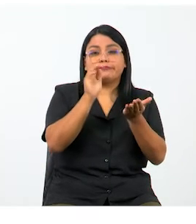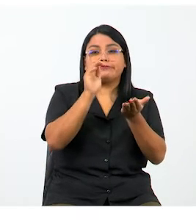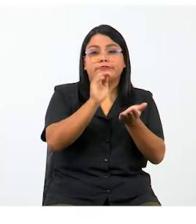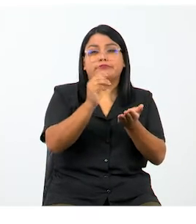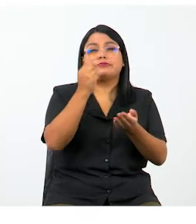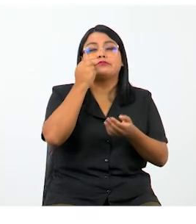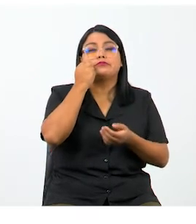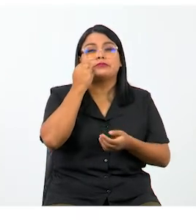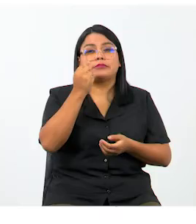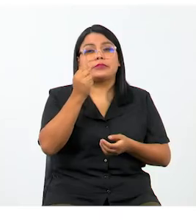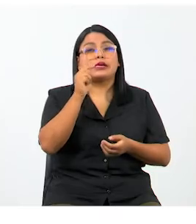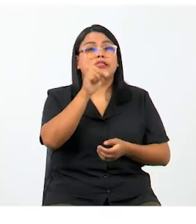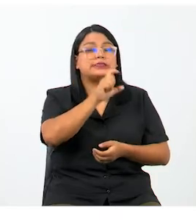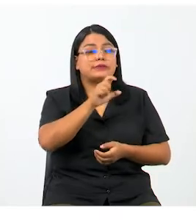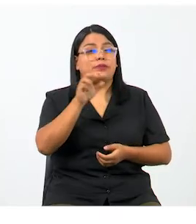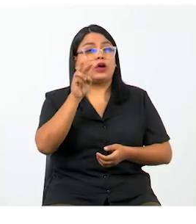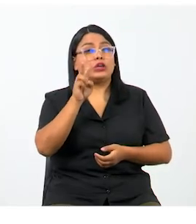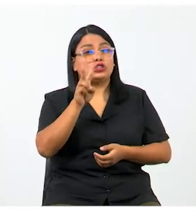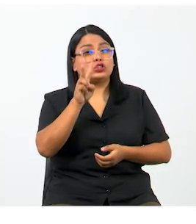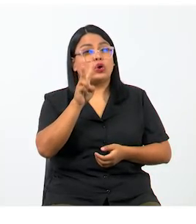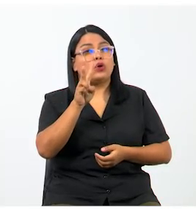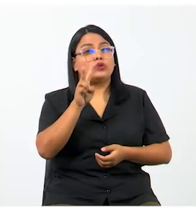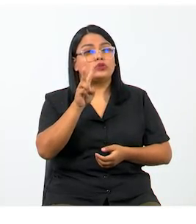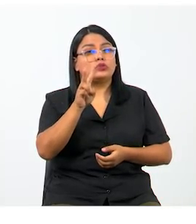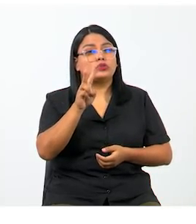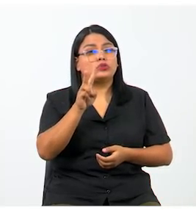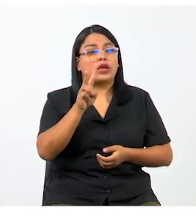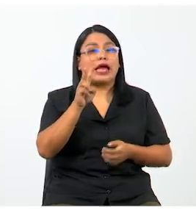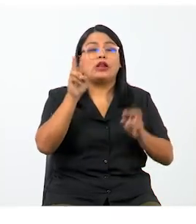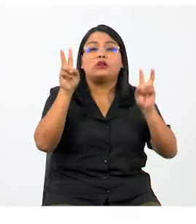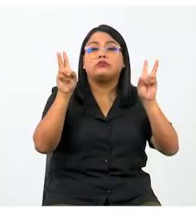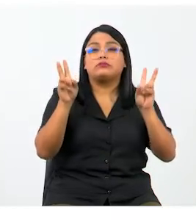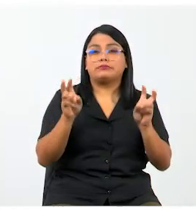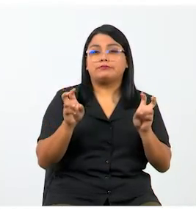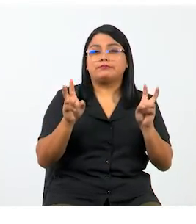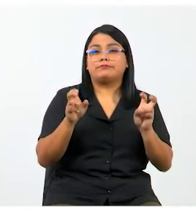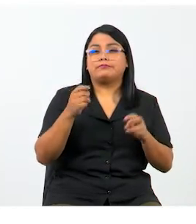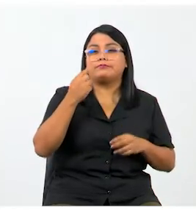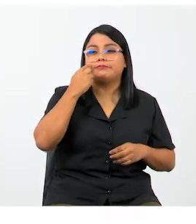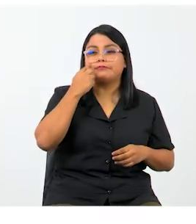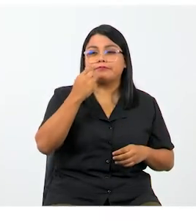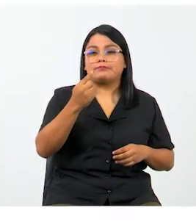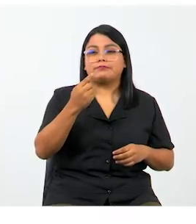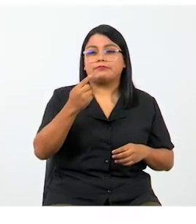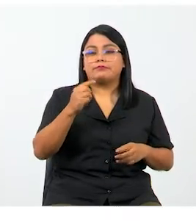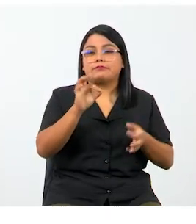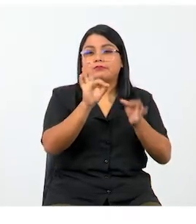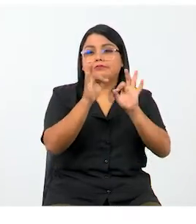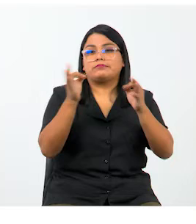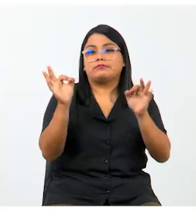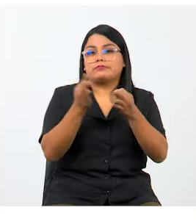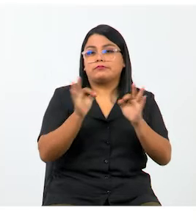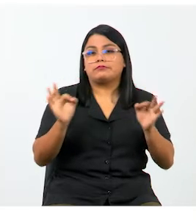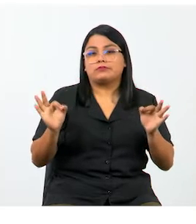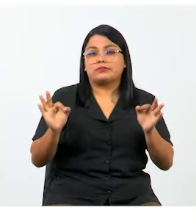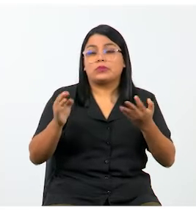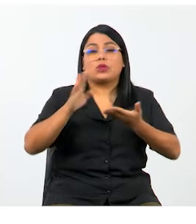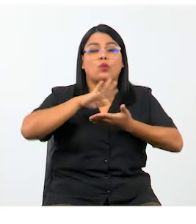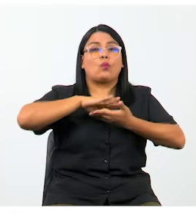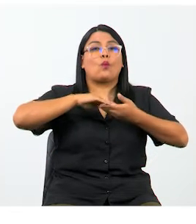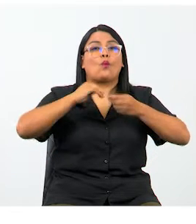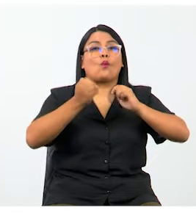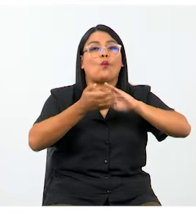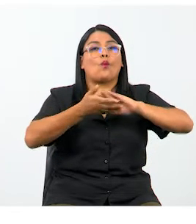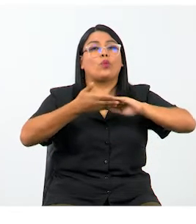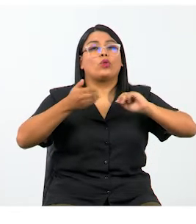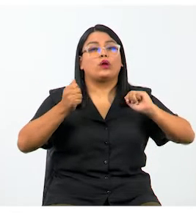2. En la sección de los contenidos aparece el enunciado. La producción de cuentos, ficha de personajes